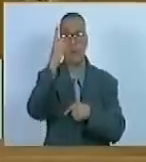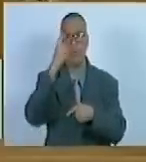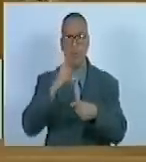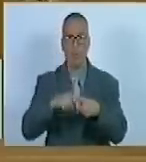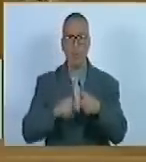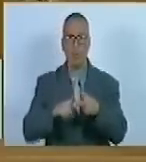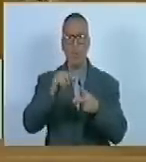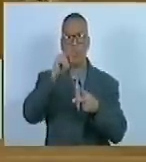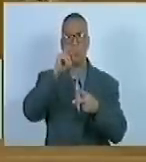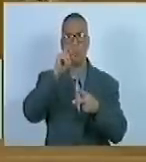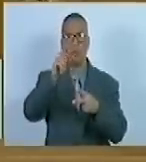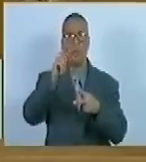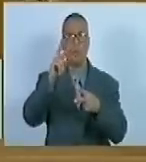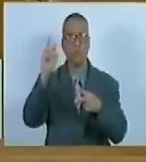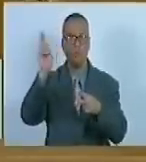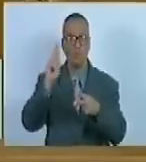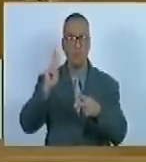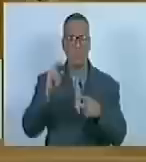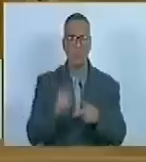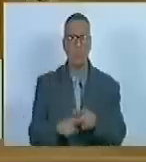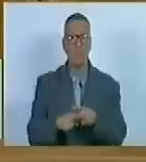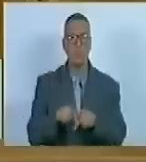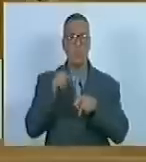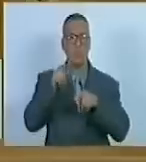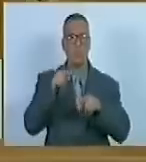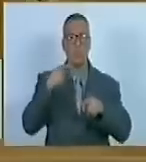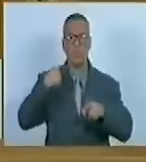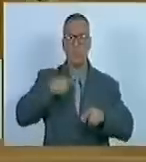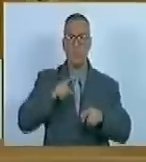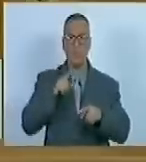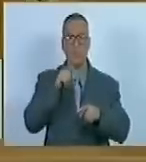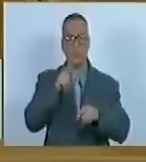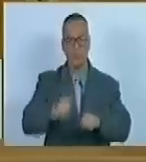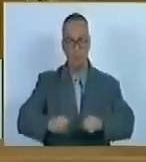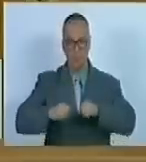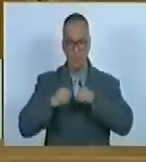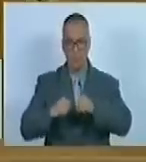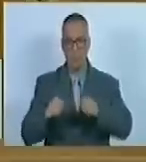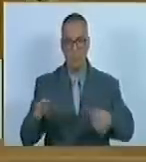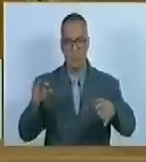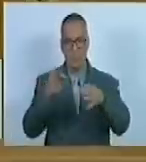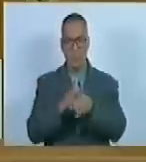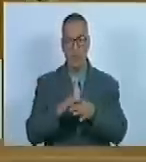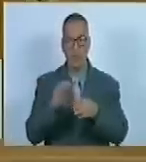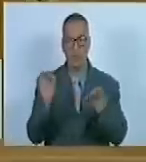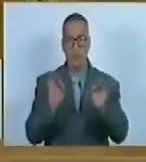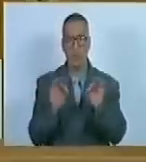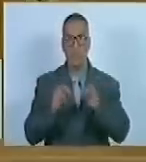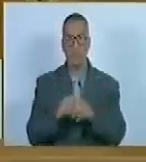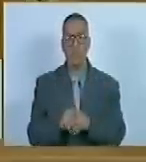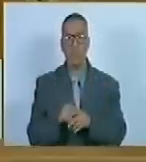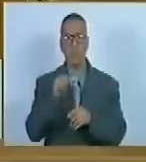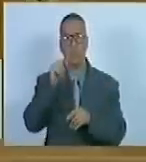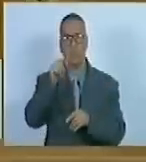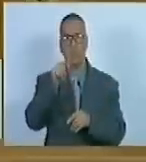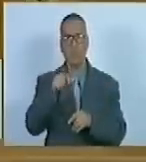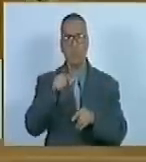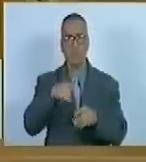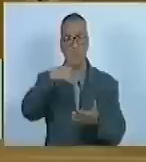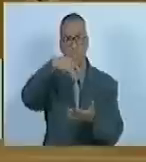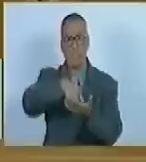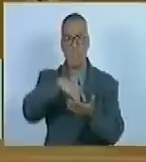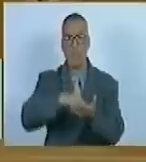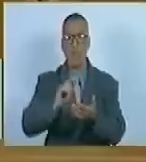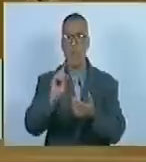Segunda República, todavía no se había consolidado una unidad, y fue en Carabobo